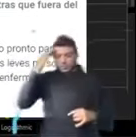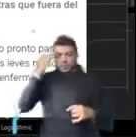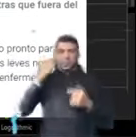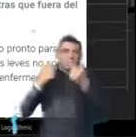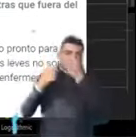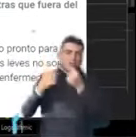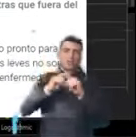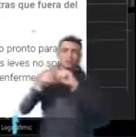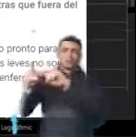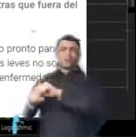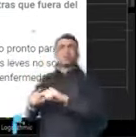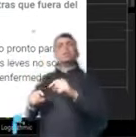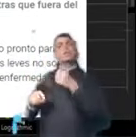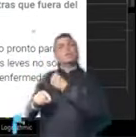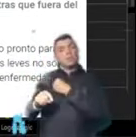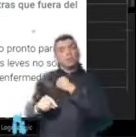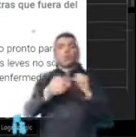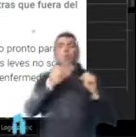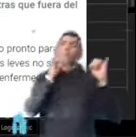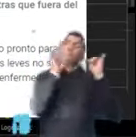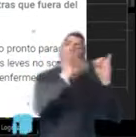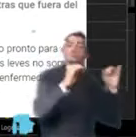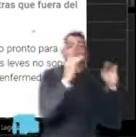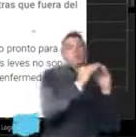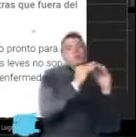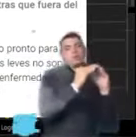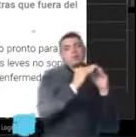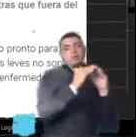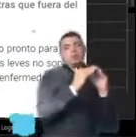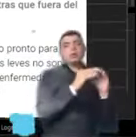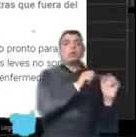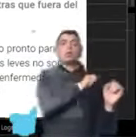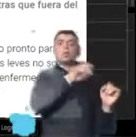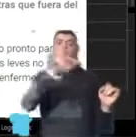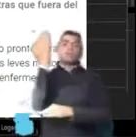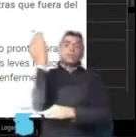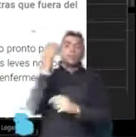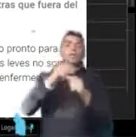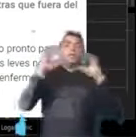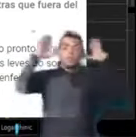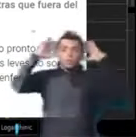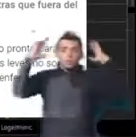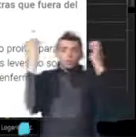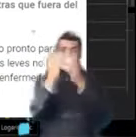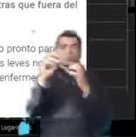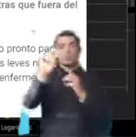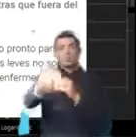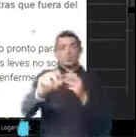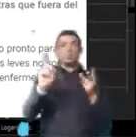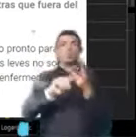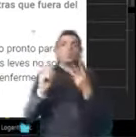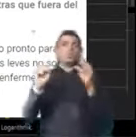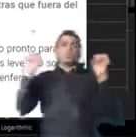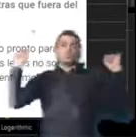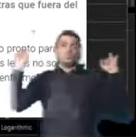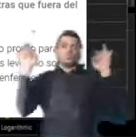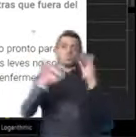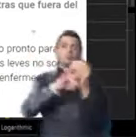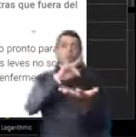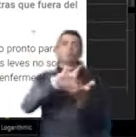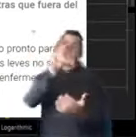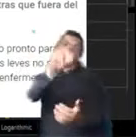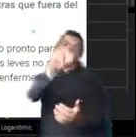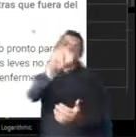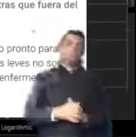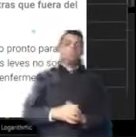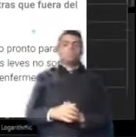casas y no estén yendo a cine, no estén yendo a estadios, ni a eventos masivos. Ahora, miren